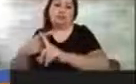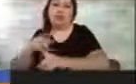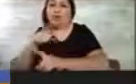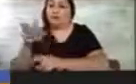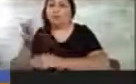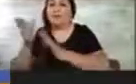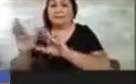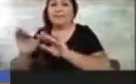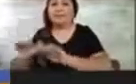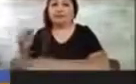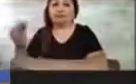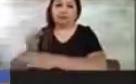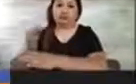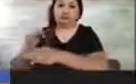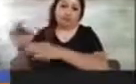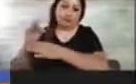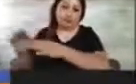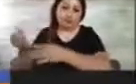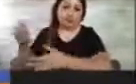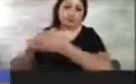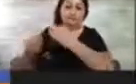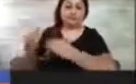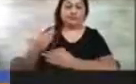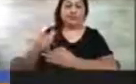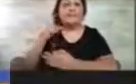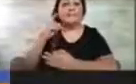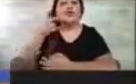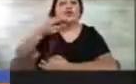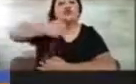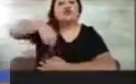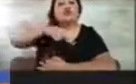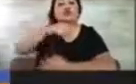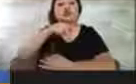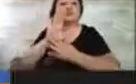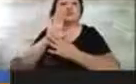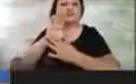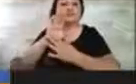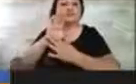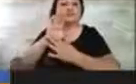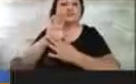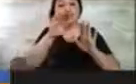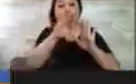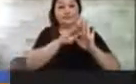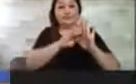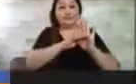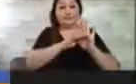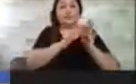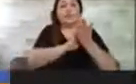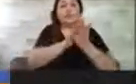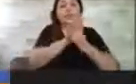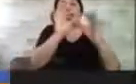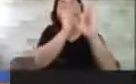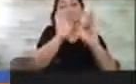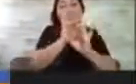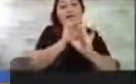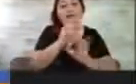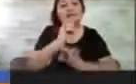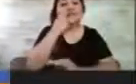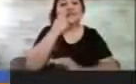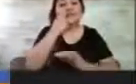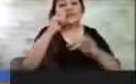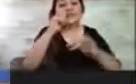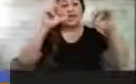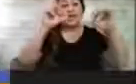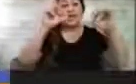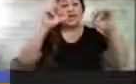Pero nosotros proponemos esta serie de criterios. Definir qué es la imagen, mantener un orden de